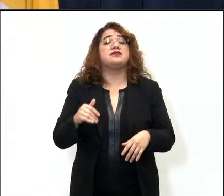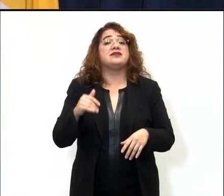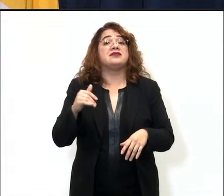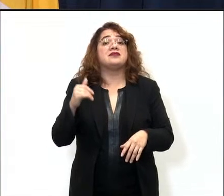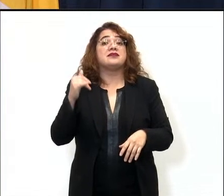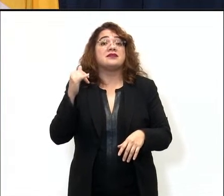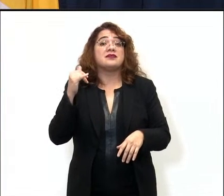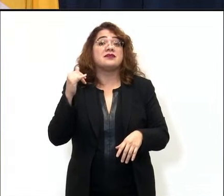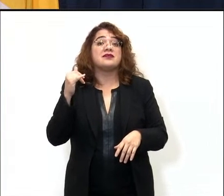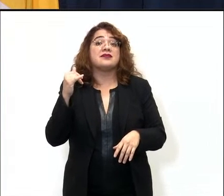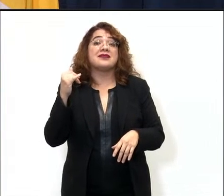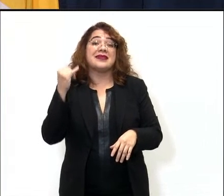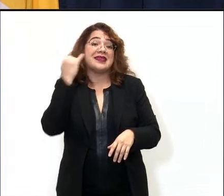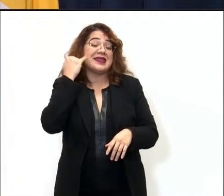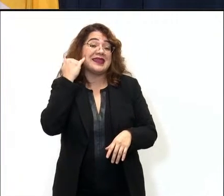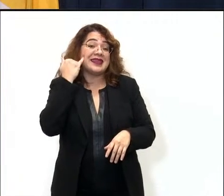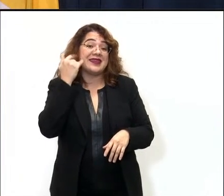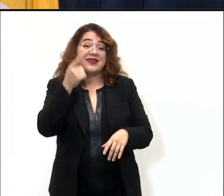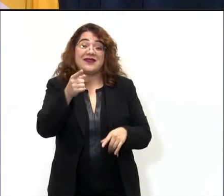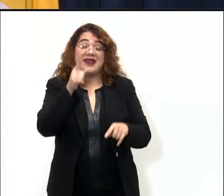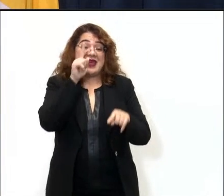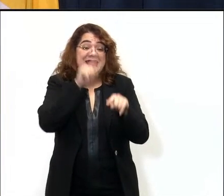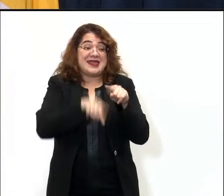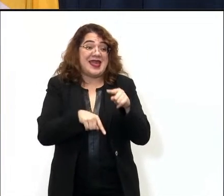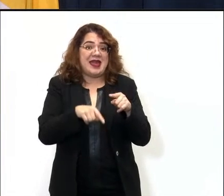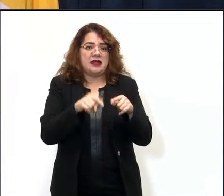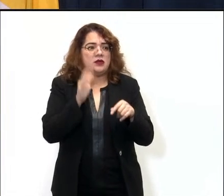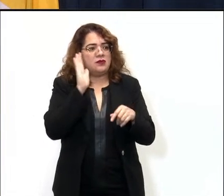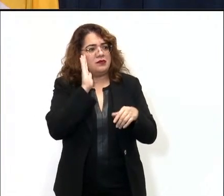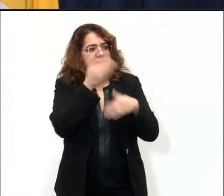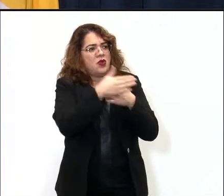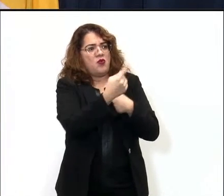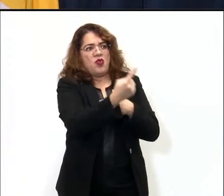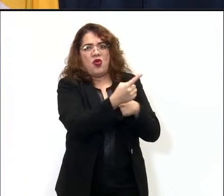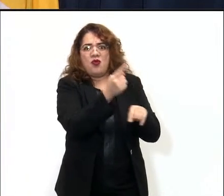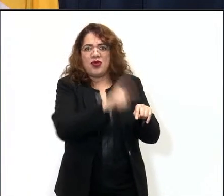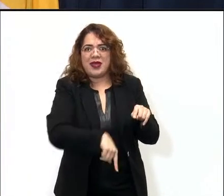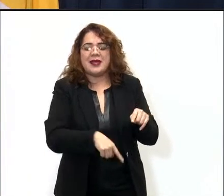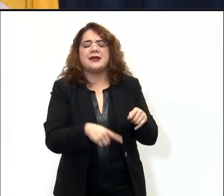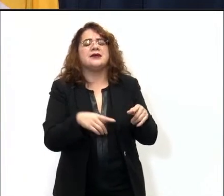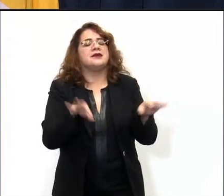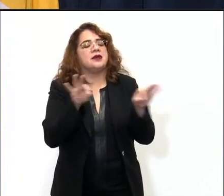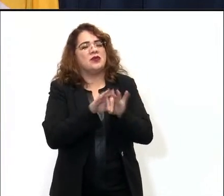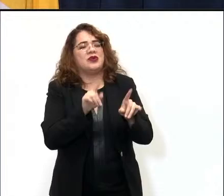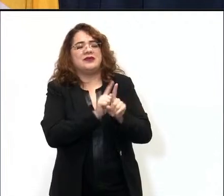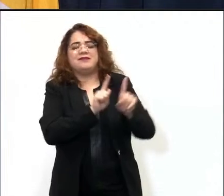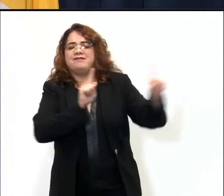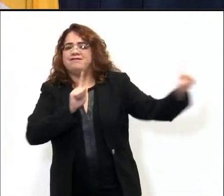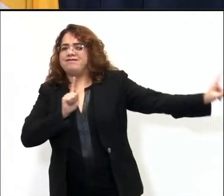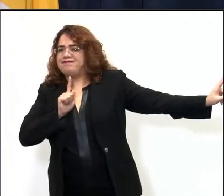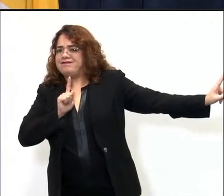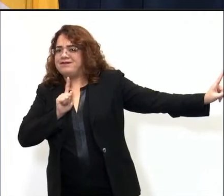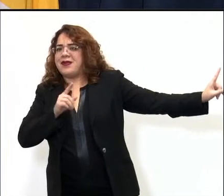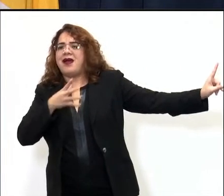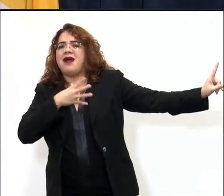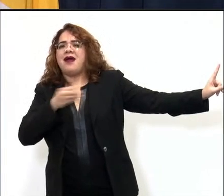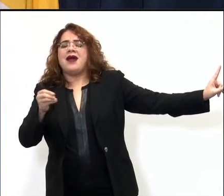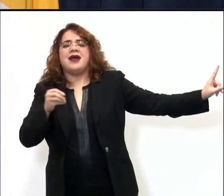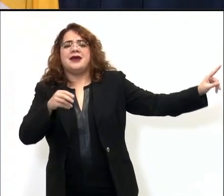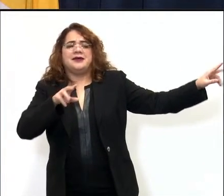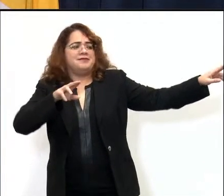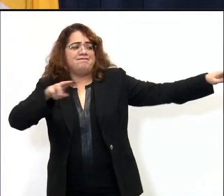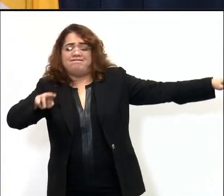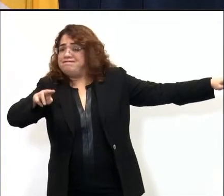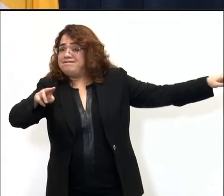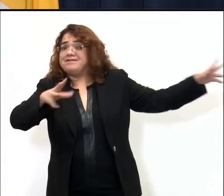una habitación separada. Las superficies deben limpiarse y desinfectarse lo tanto que sea posible,